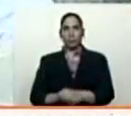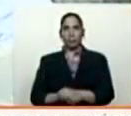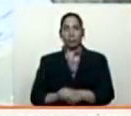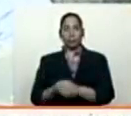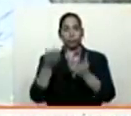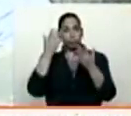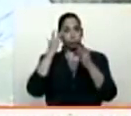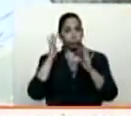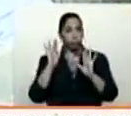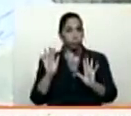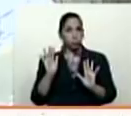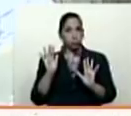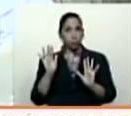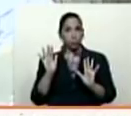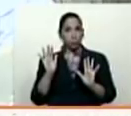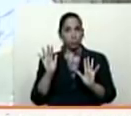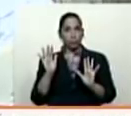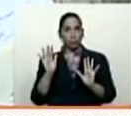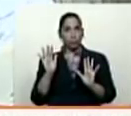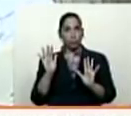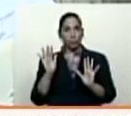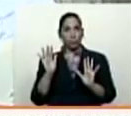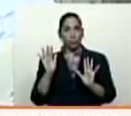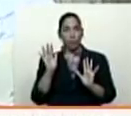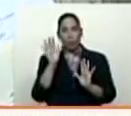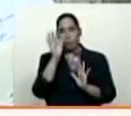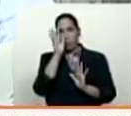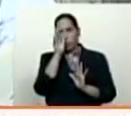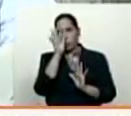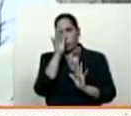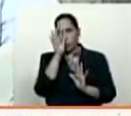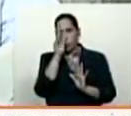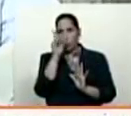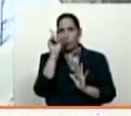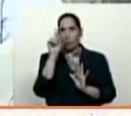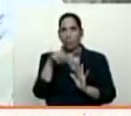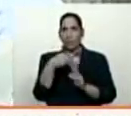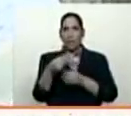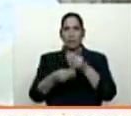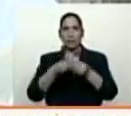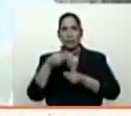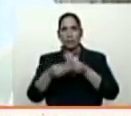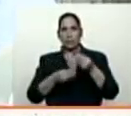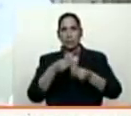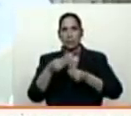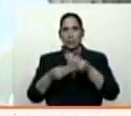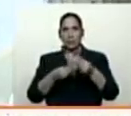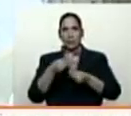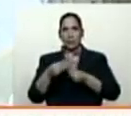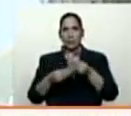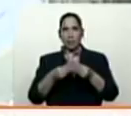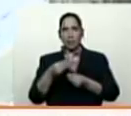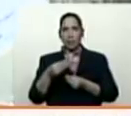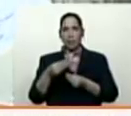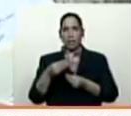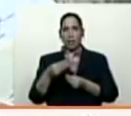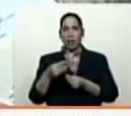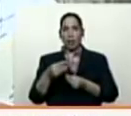aparentemente se relacionaba con burlas que hacían cuando estaba en estado de ebriedad